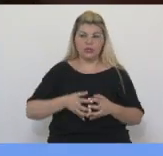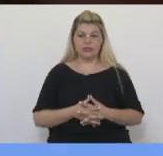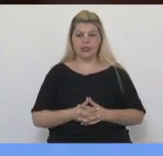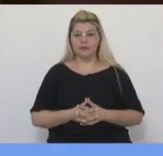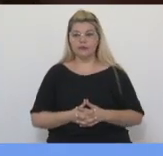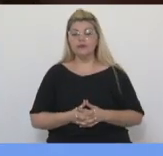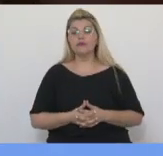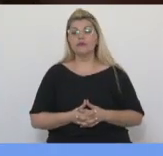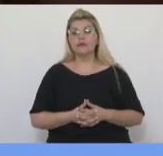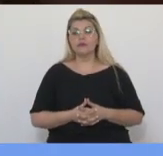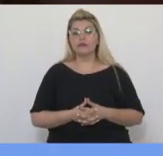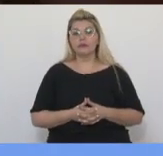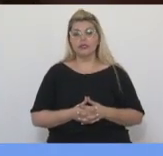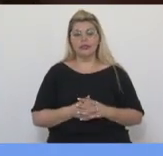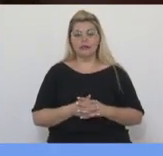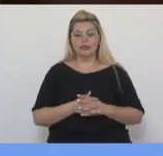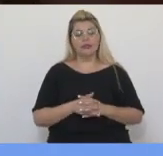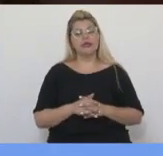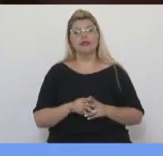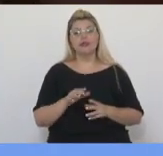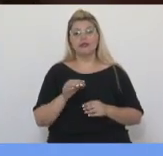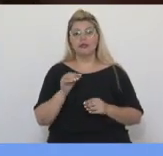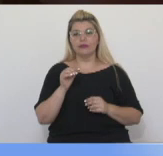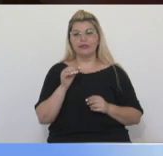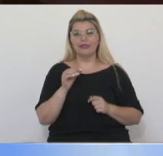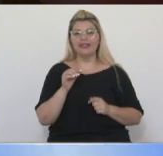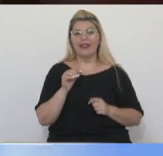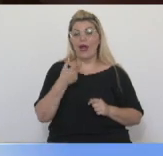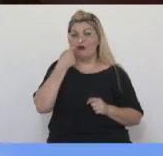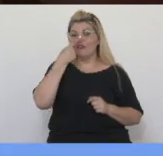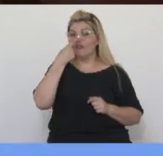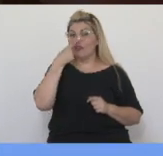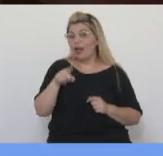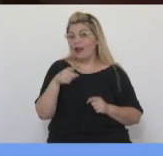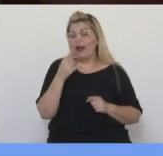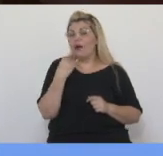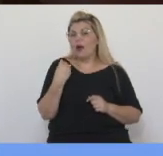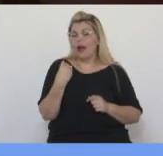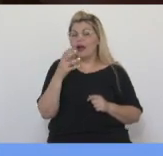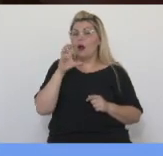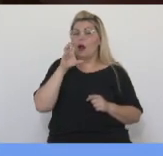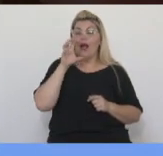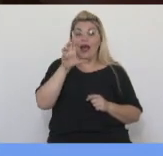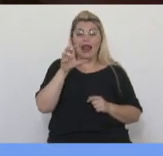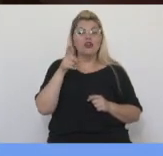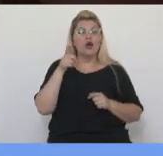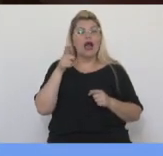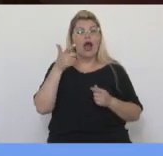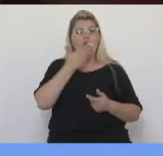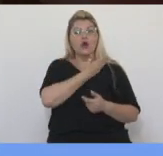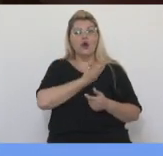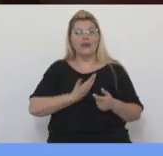finalmente presidenta quiero decir que la rioja no está garantizado el régimen municipal de gobierno